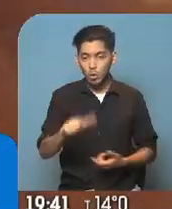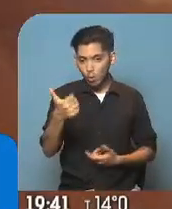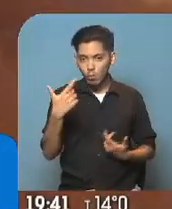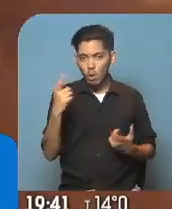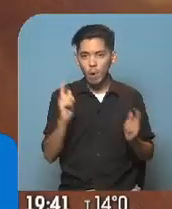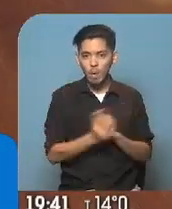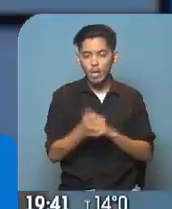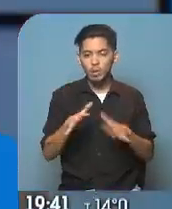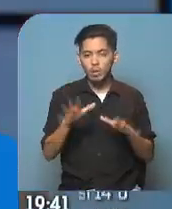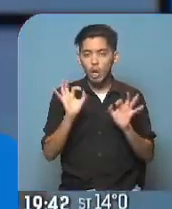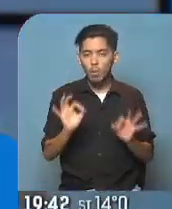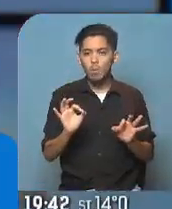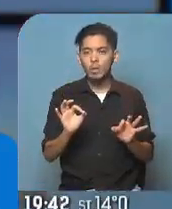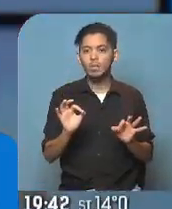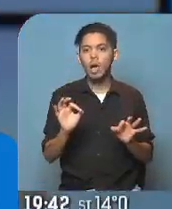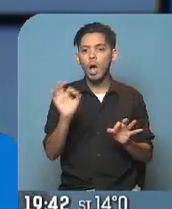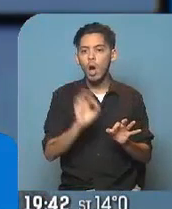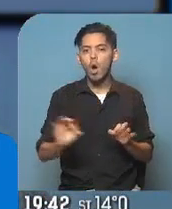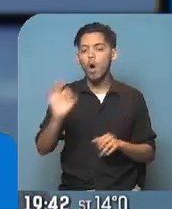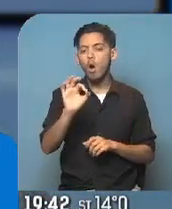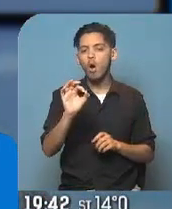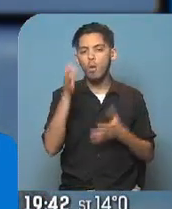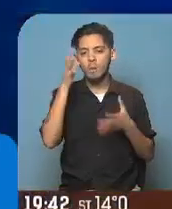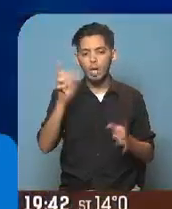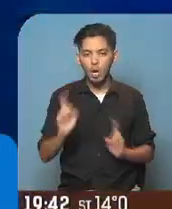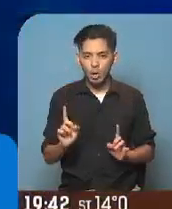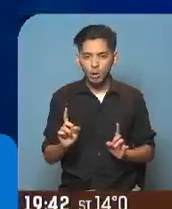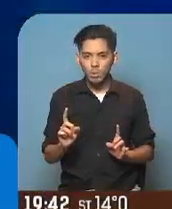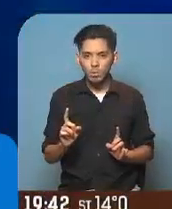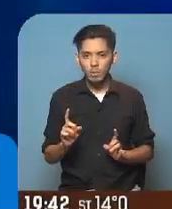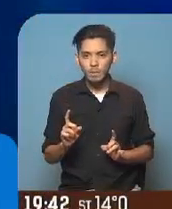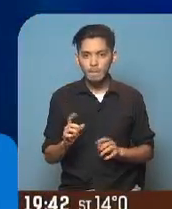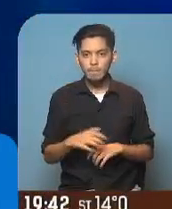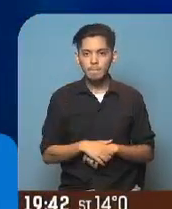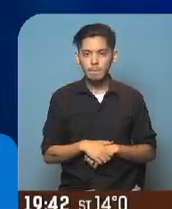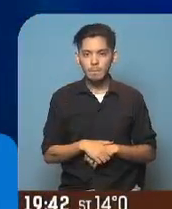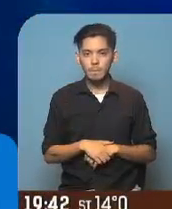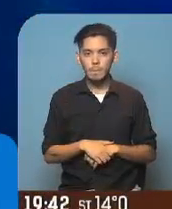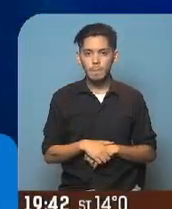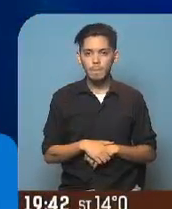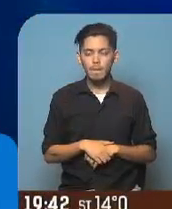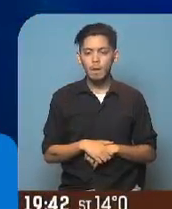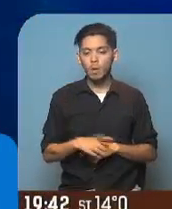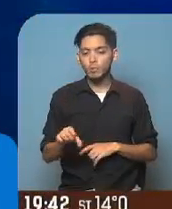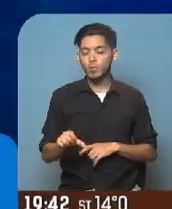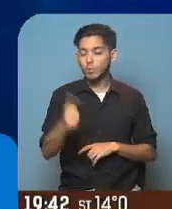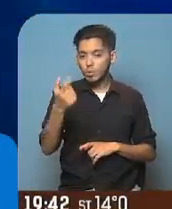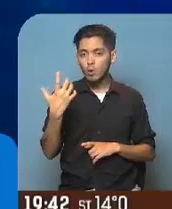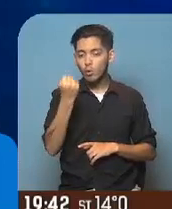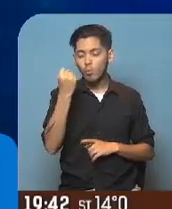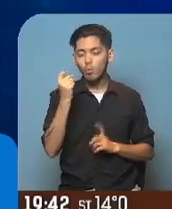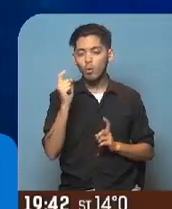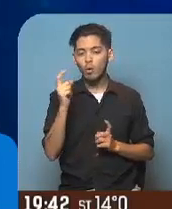psicológica del plantel o no demasiado sí absolutamente o sea un triunfo genera confianza